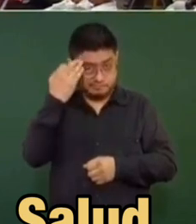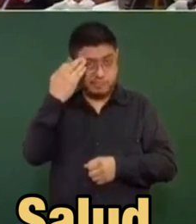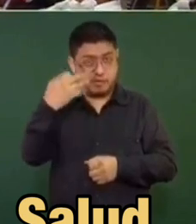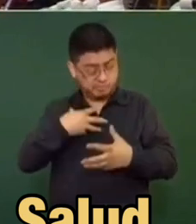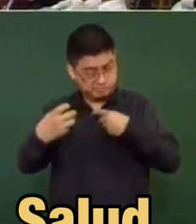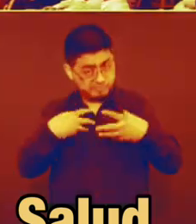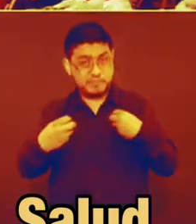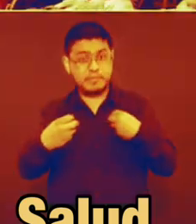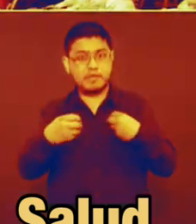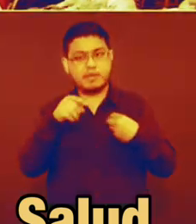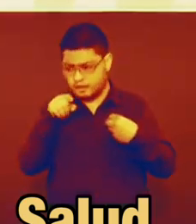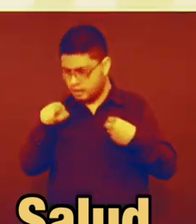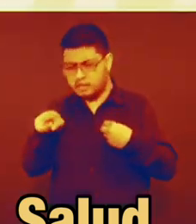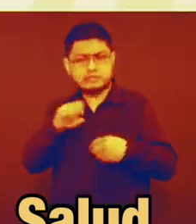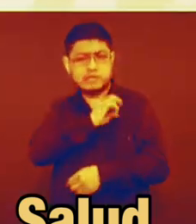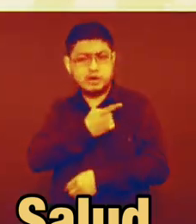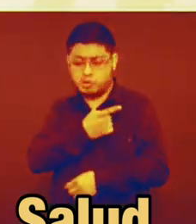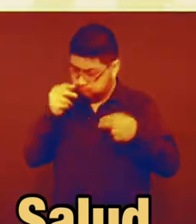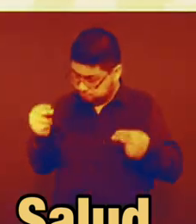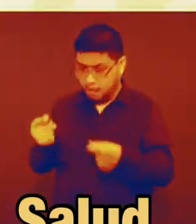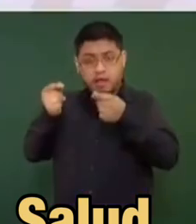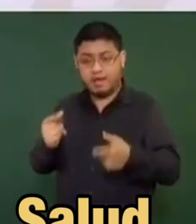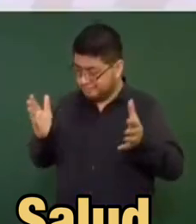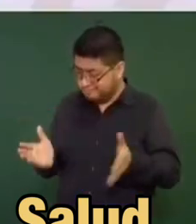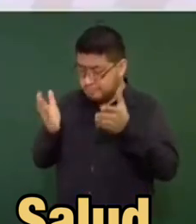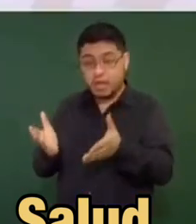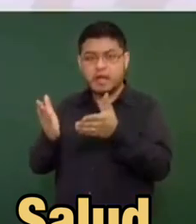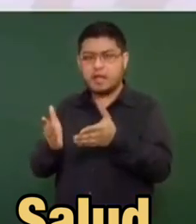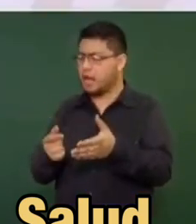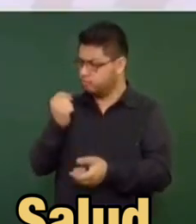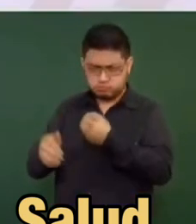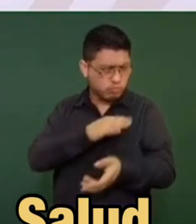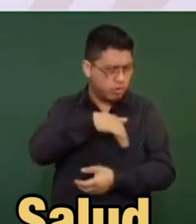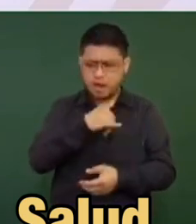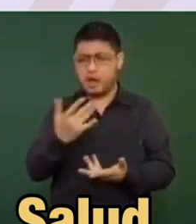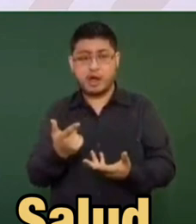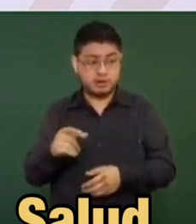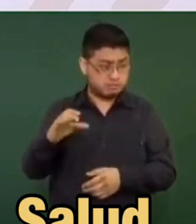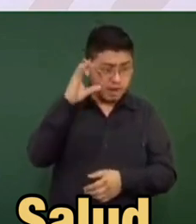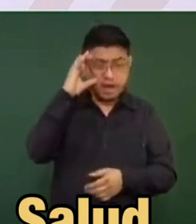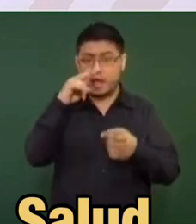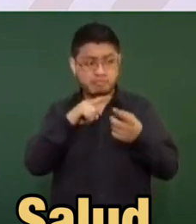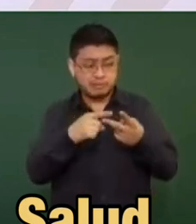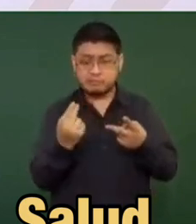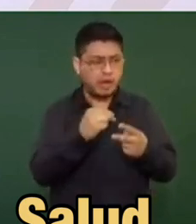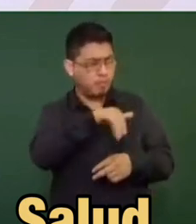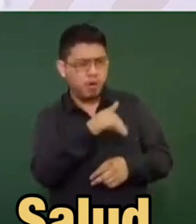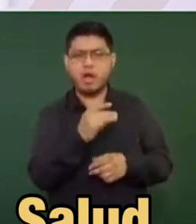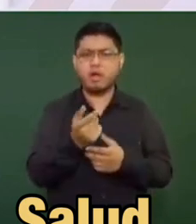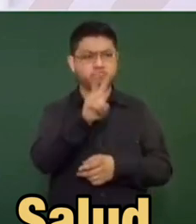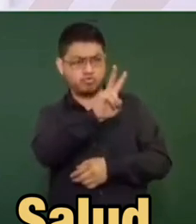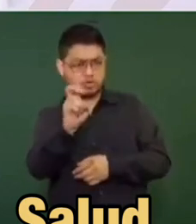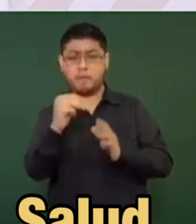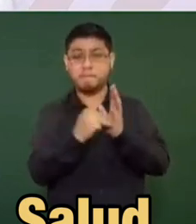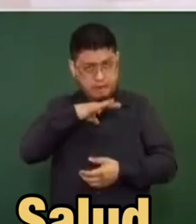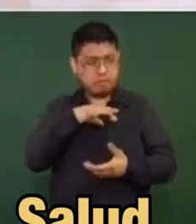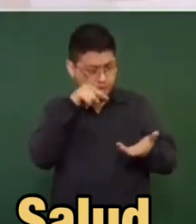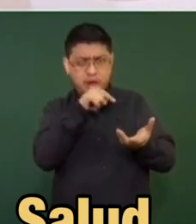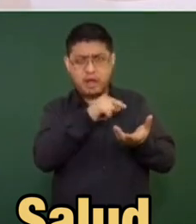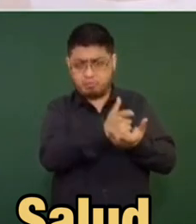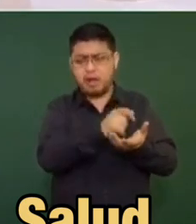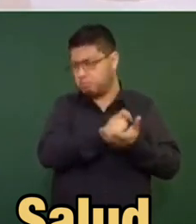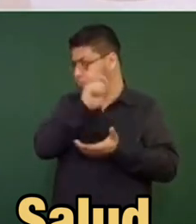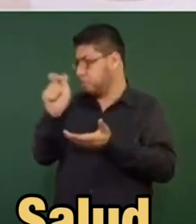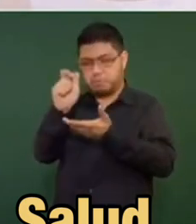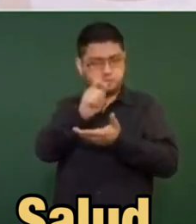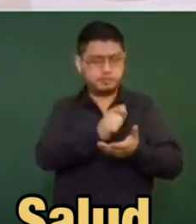echamos a andar el sistema de salud. Nadie se quedó sin ser atendido, sin una cama. Conseguimos más de 200 millones de dosis de vacunas.